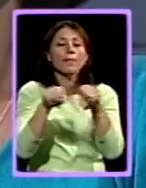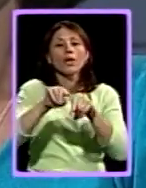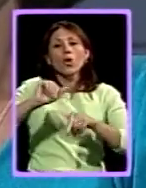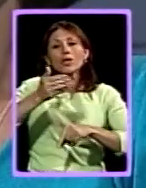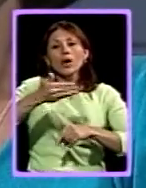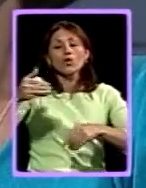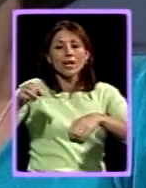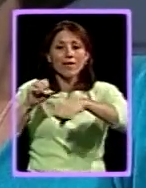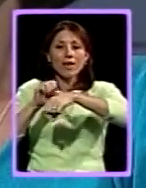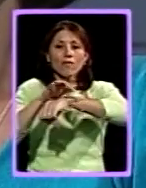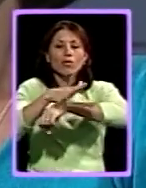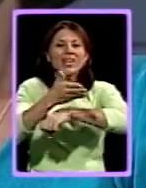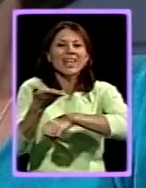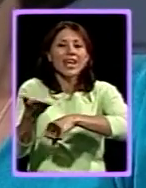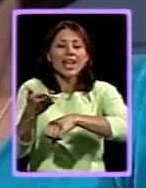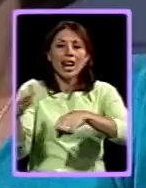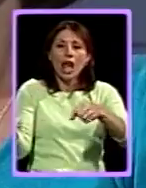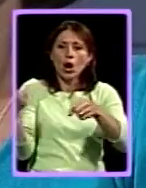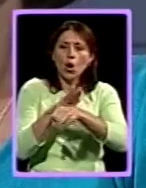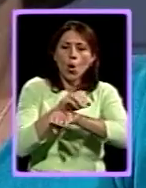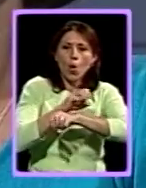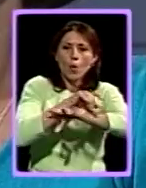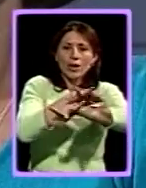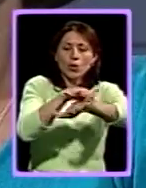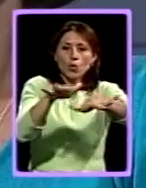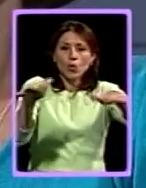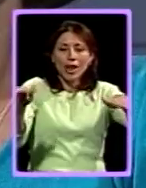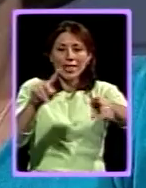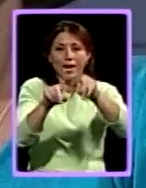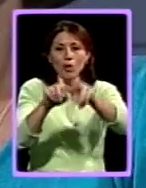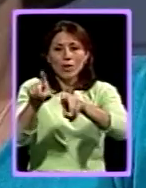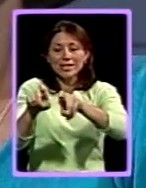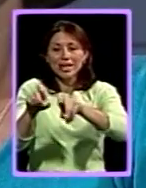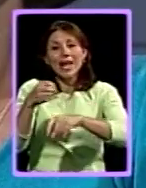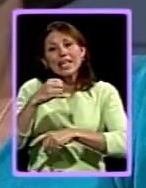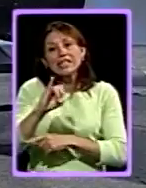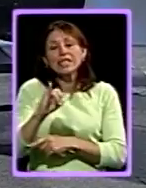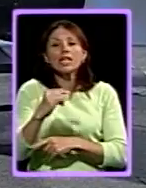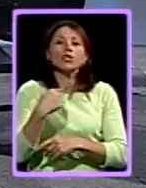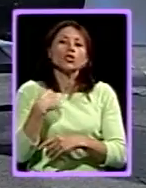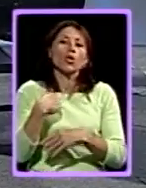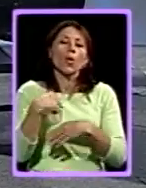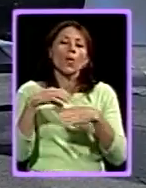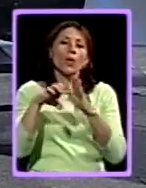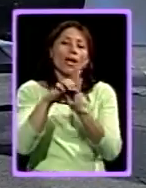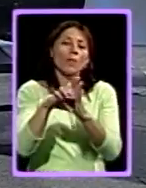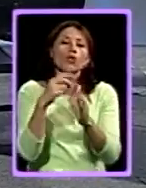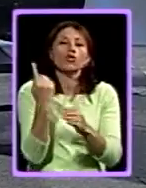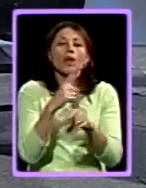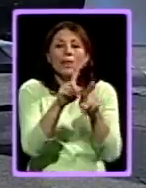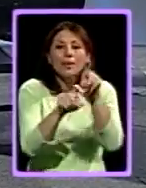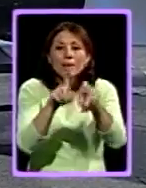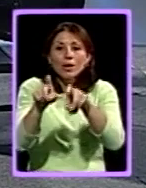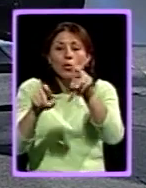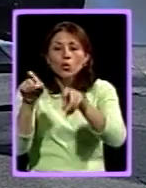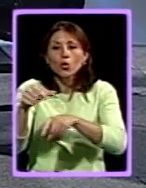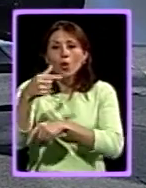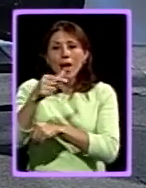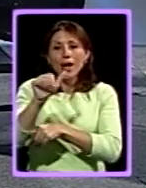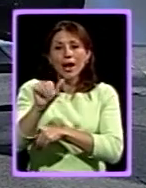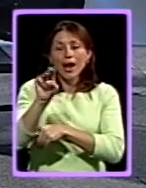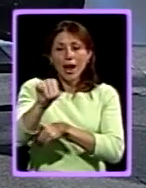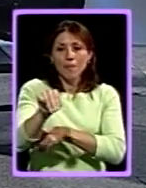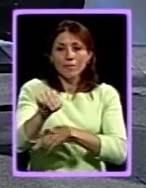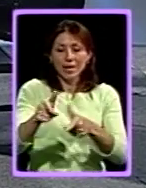es la cobertura de la encuesta. Si yo hago, por ejemplo, si la cobertura de la encuesta es gran área metropolitana, estamos hablando de otra